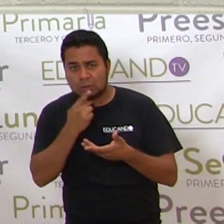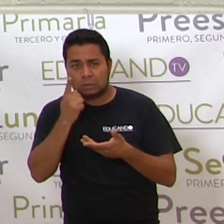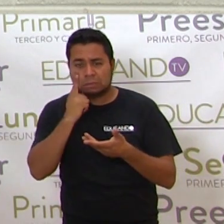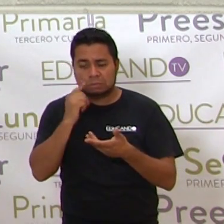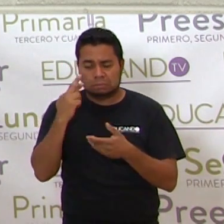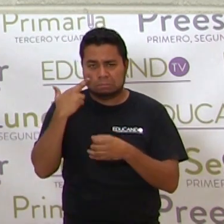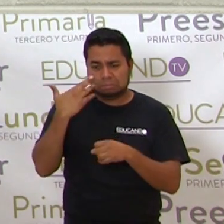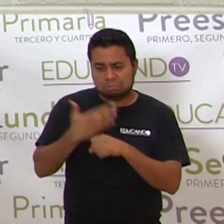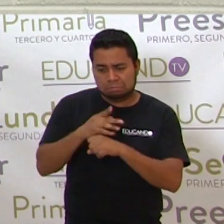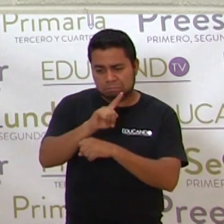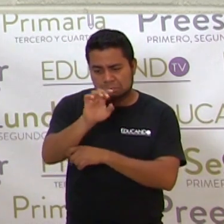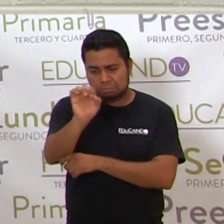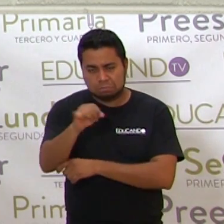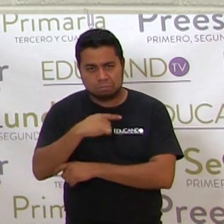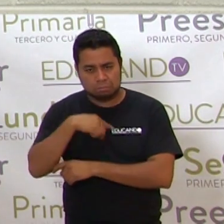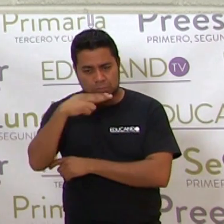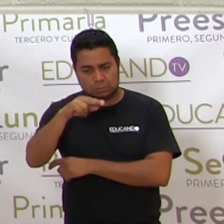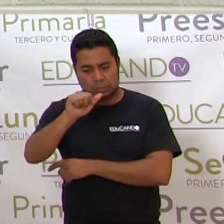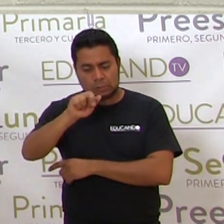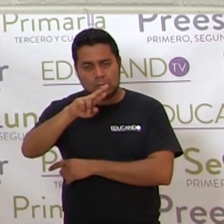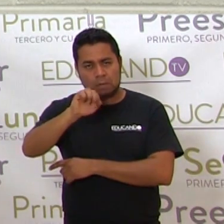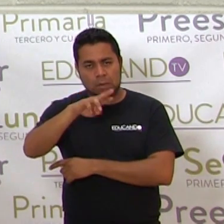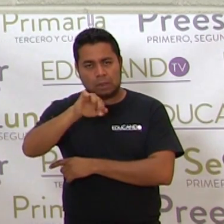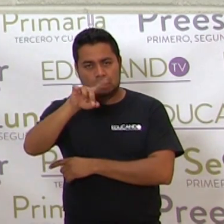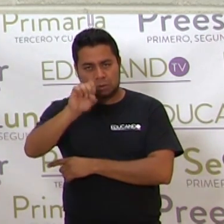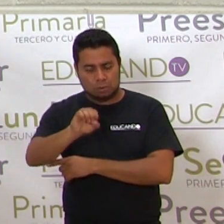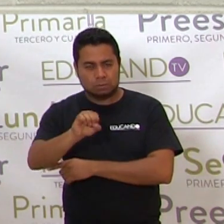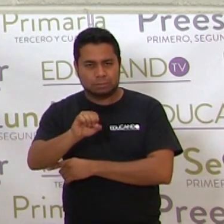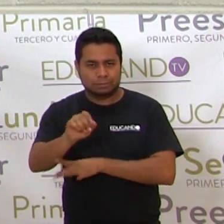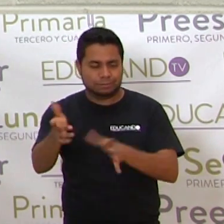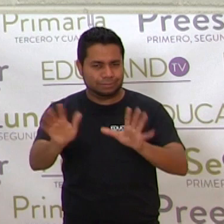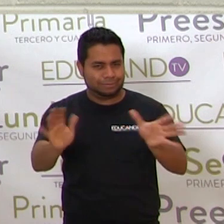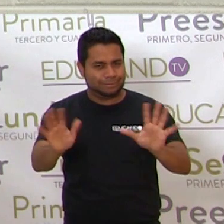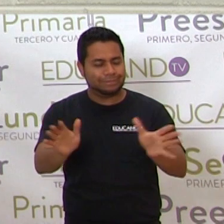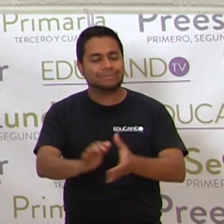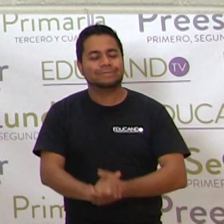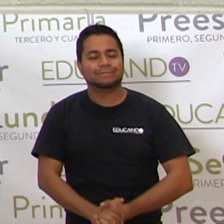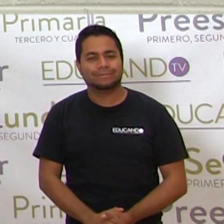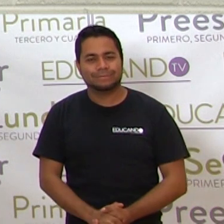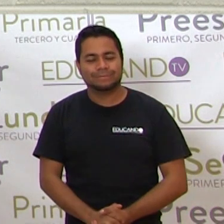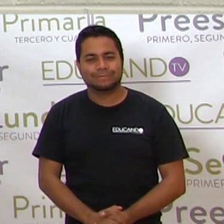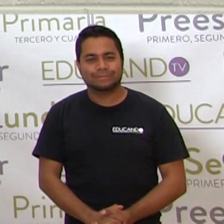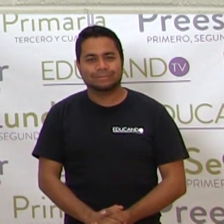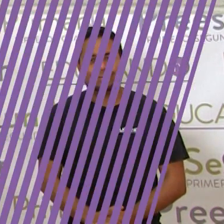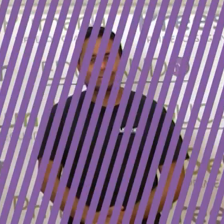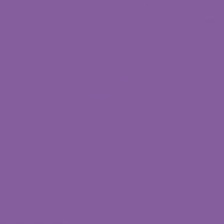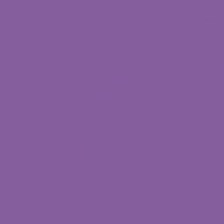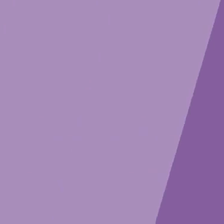responsable. Mi nombre es Armando Mendoza. Adiós.